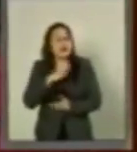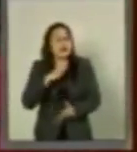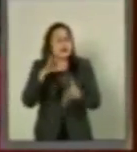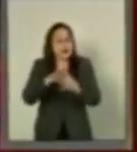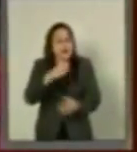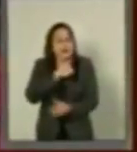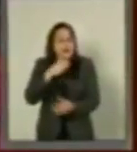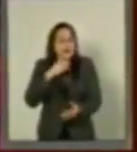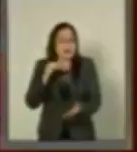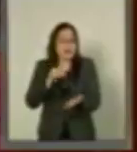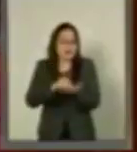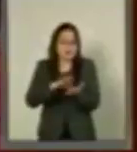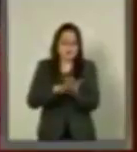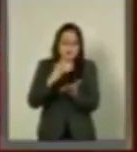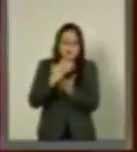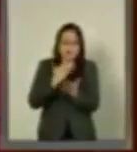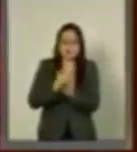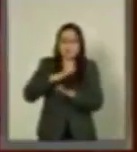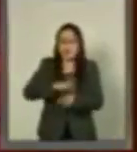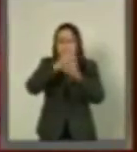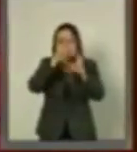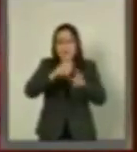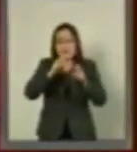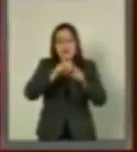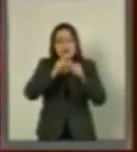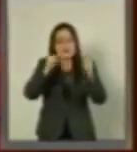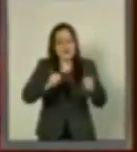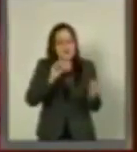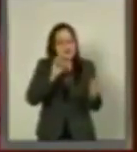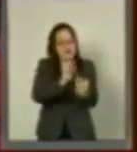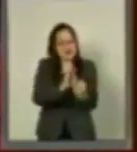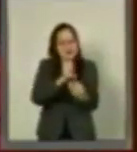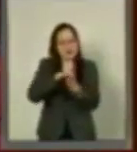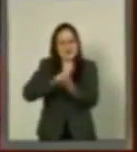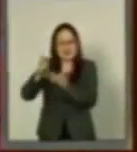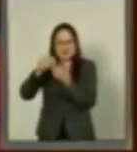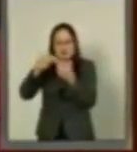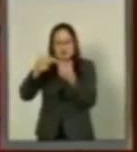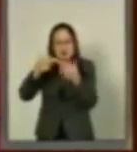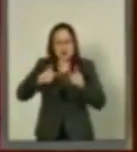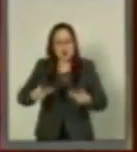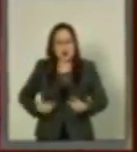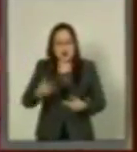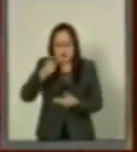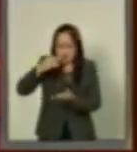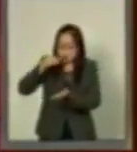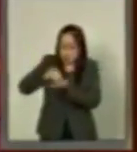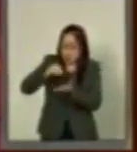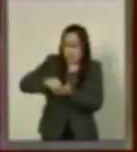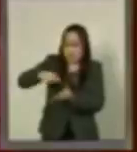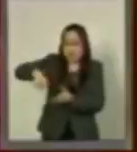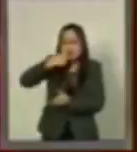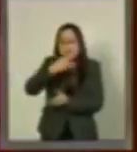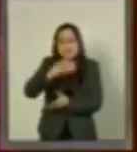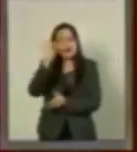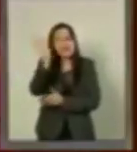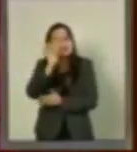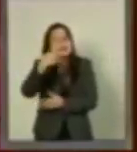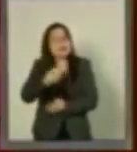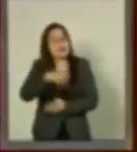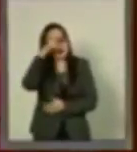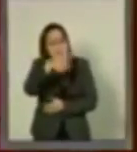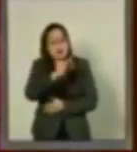establecer que las reformas en materia del sistema acusatorio y de derechos humanos, esas que aún sostienen la posibilidad de que